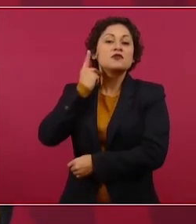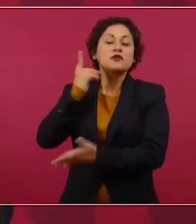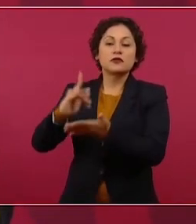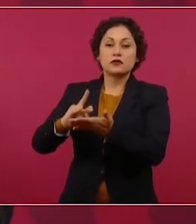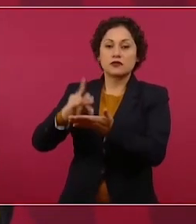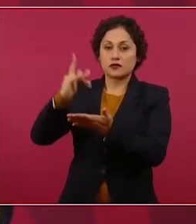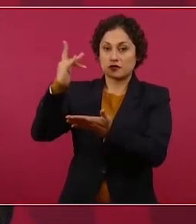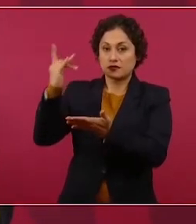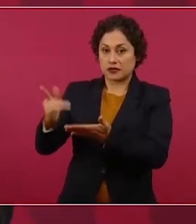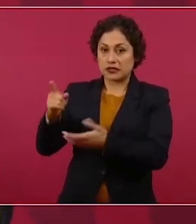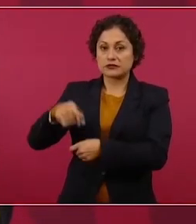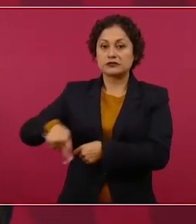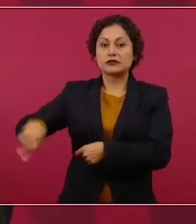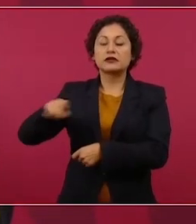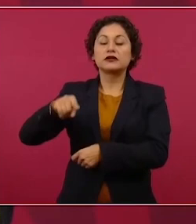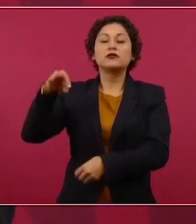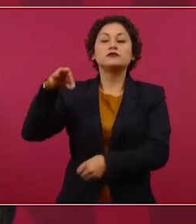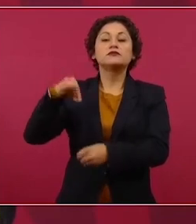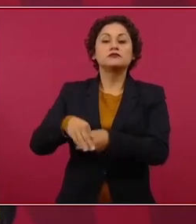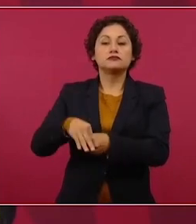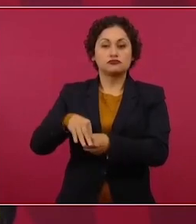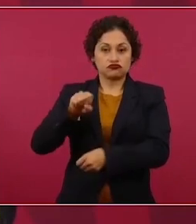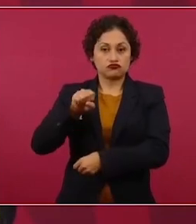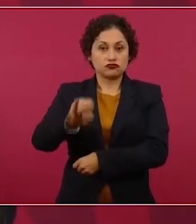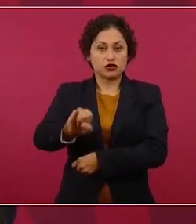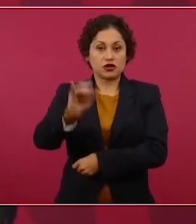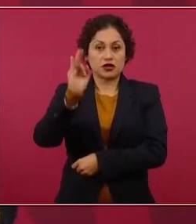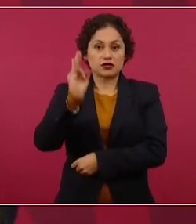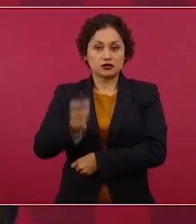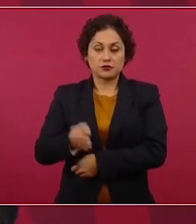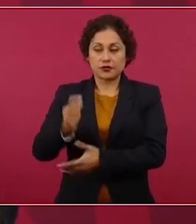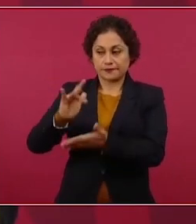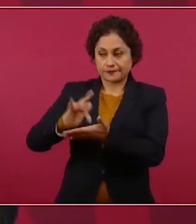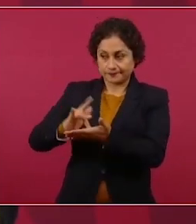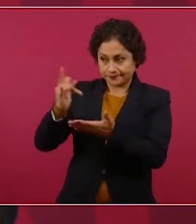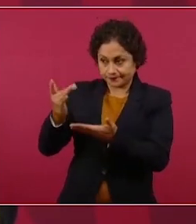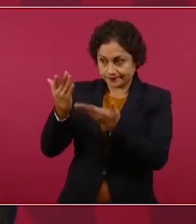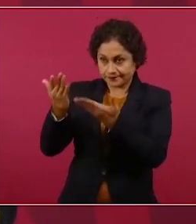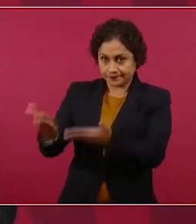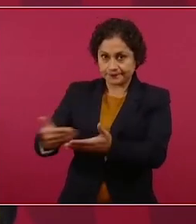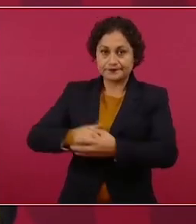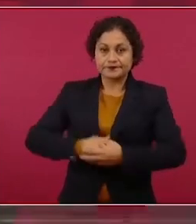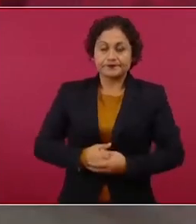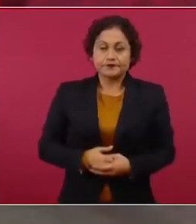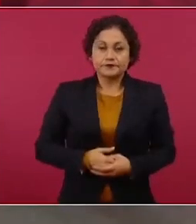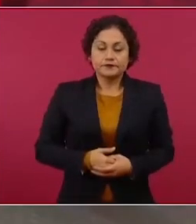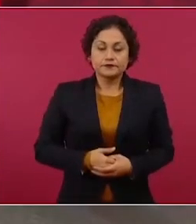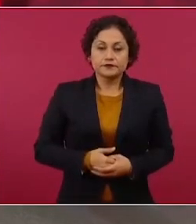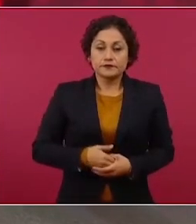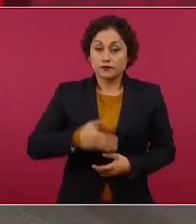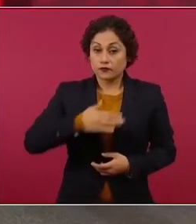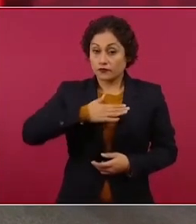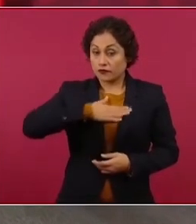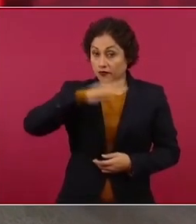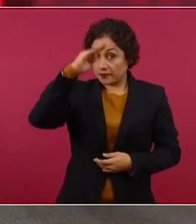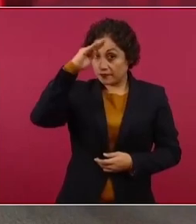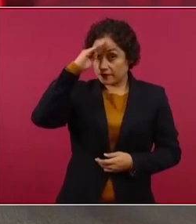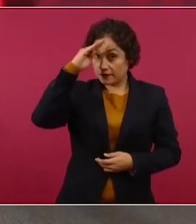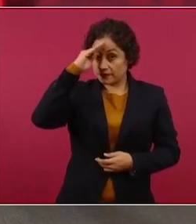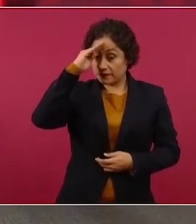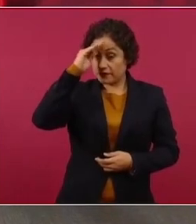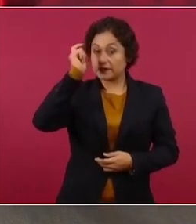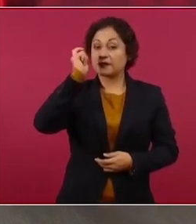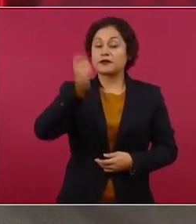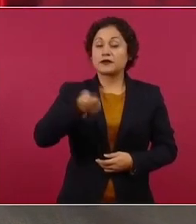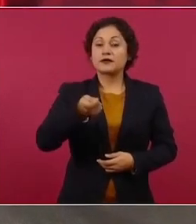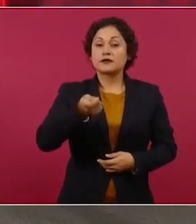votaron a favor de esta reforma. Pienso que, aún con